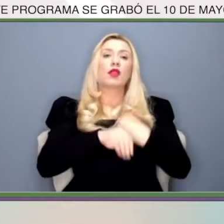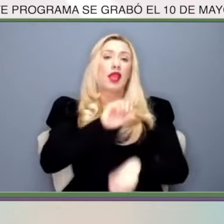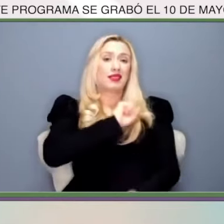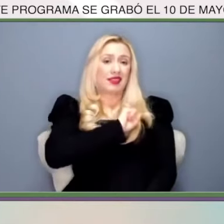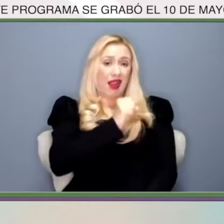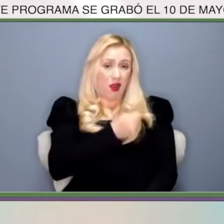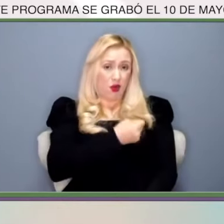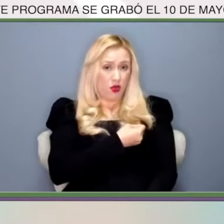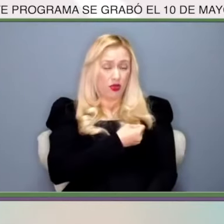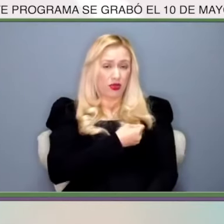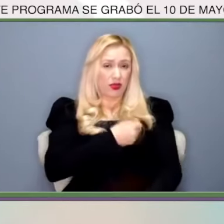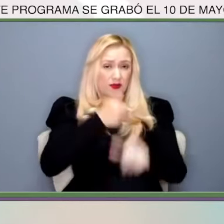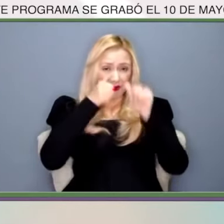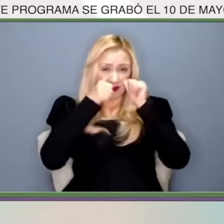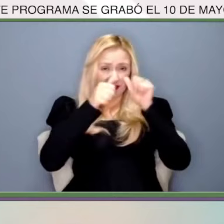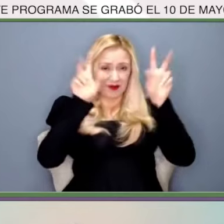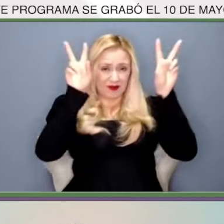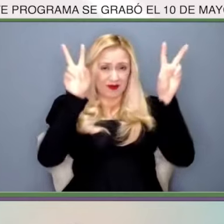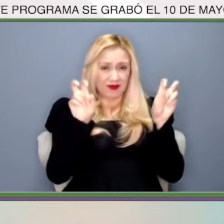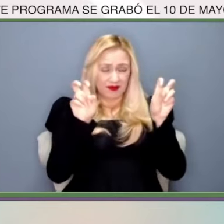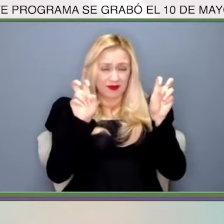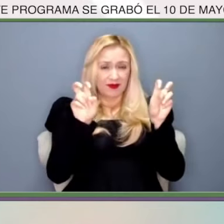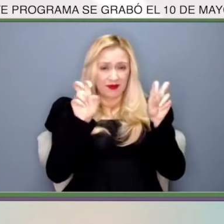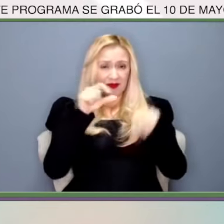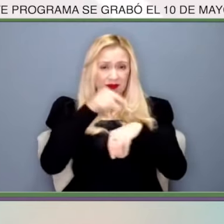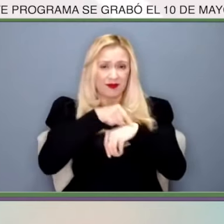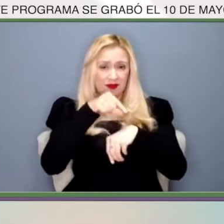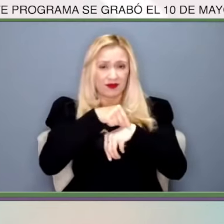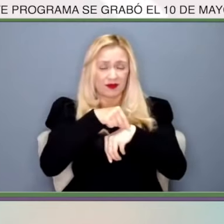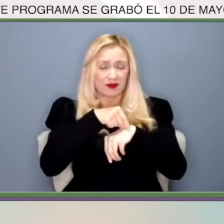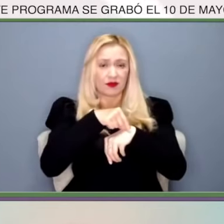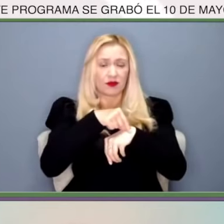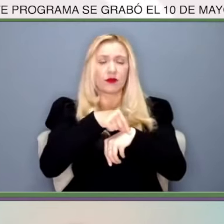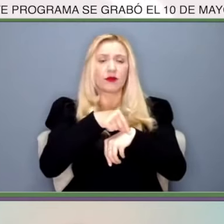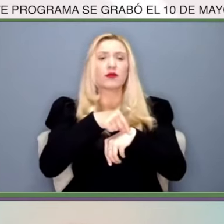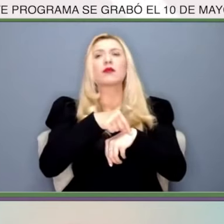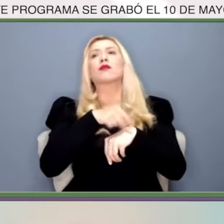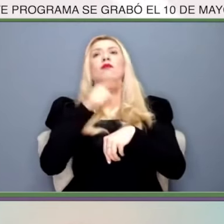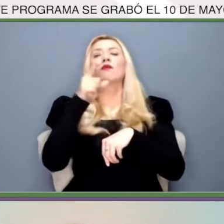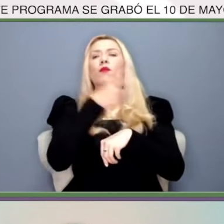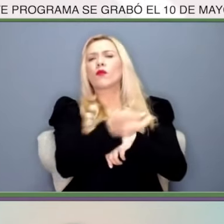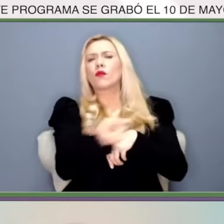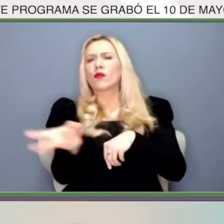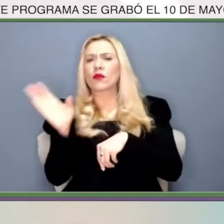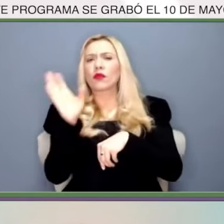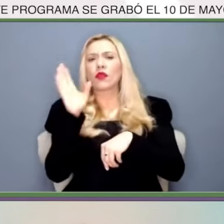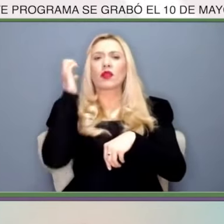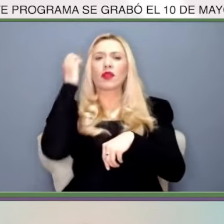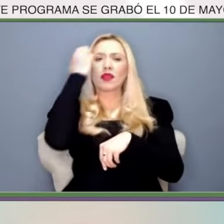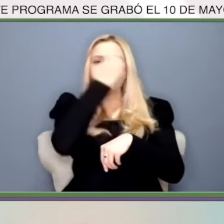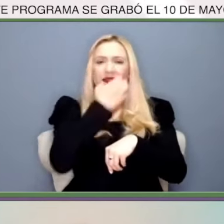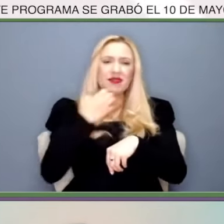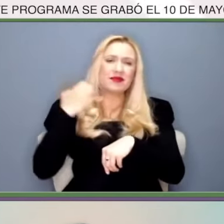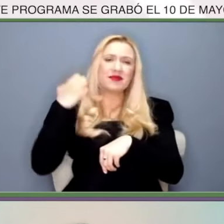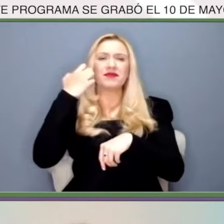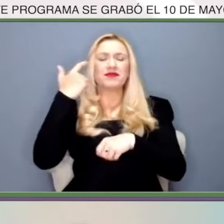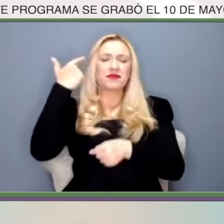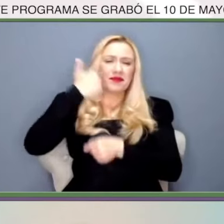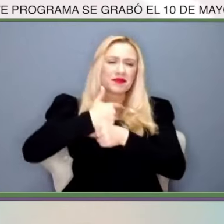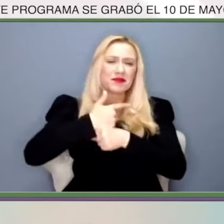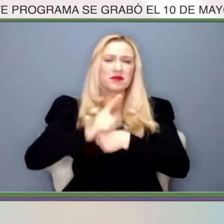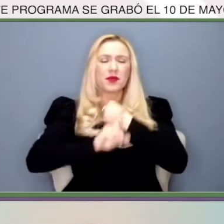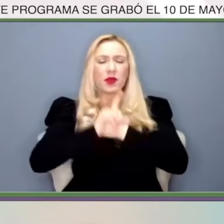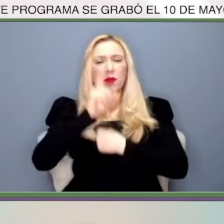de quienes refirieron si haber recibido algún diagnóstico en tema de salud mental,